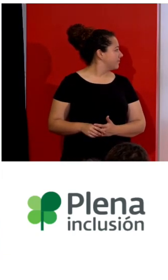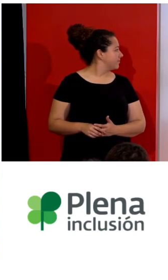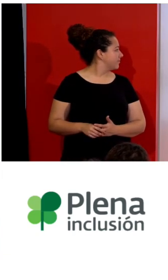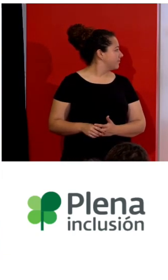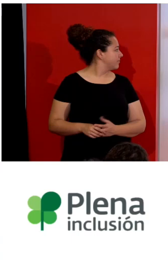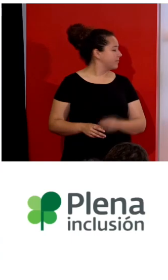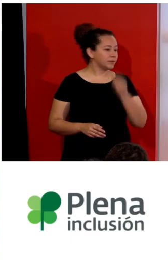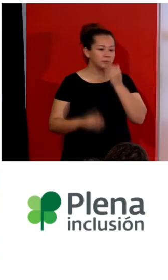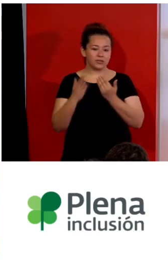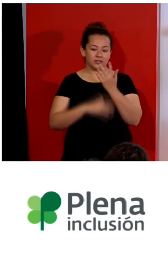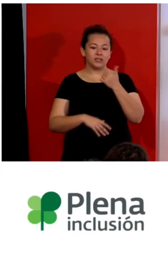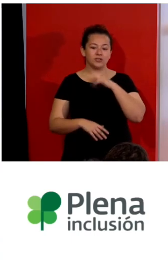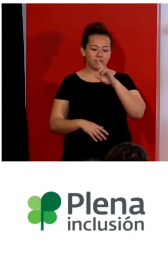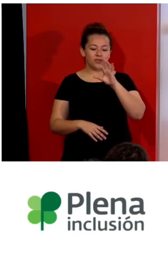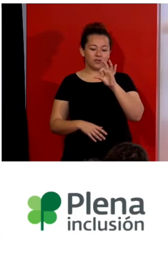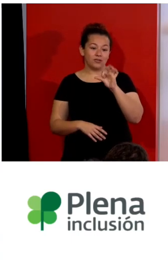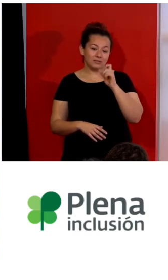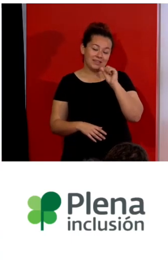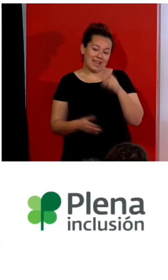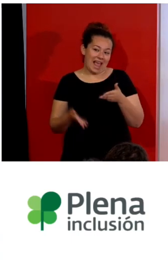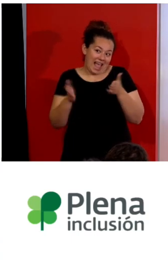Buenos días, yo soy Rosa, la hija.